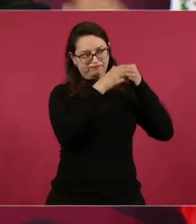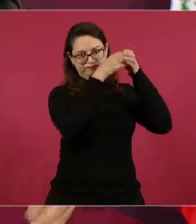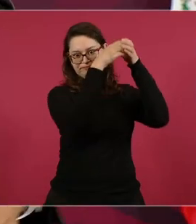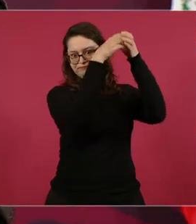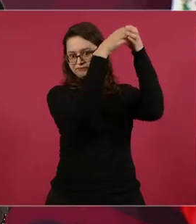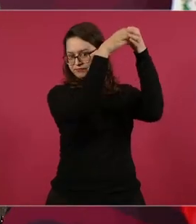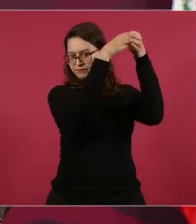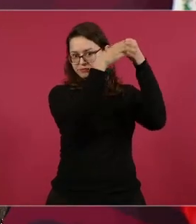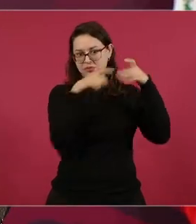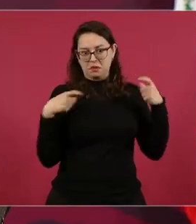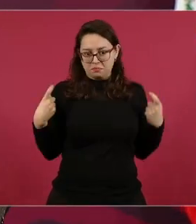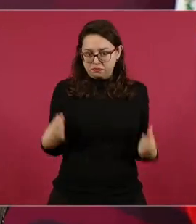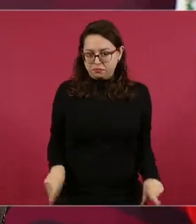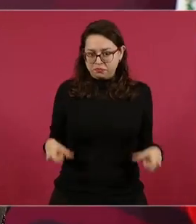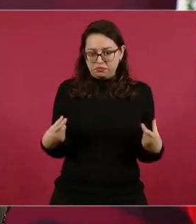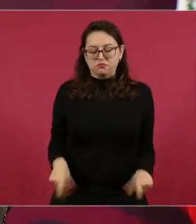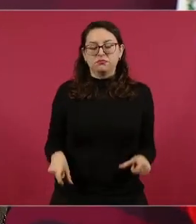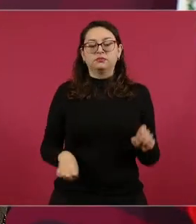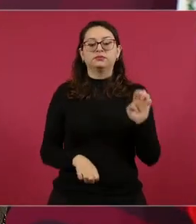empresarial.